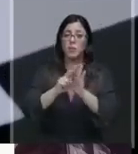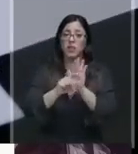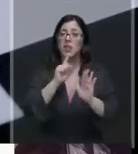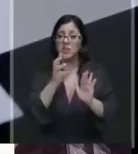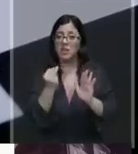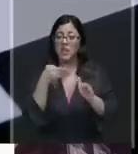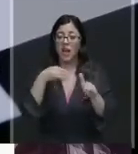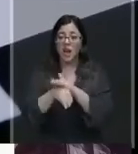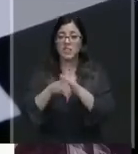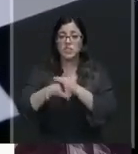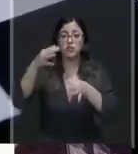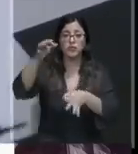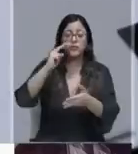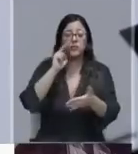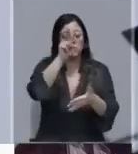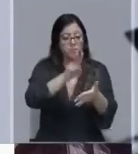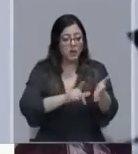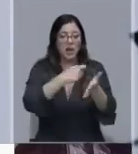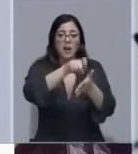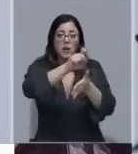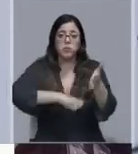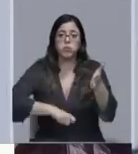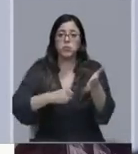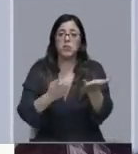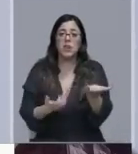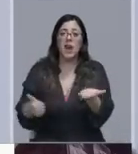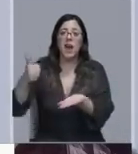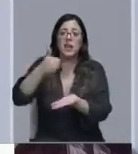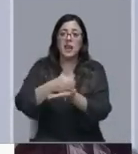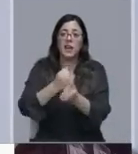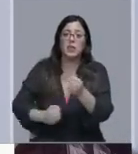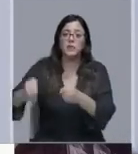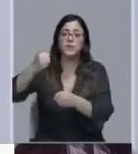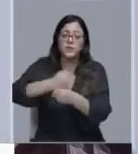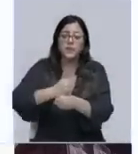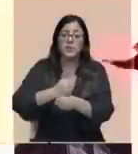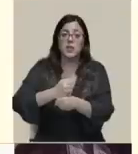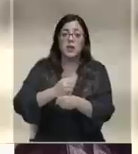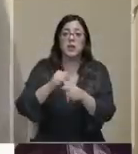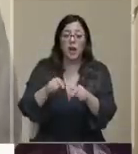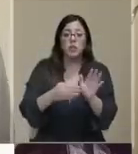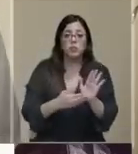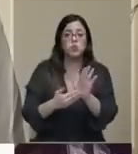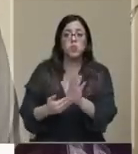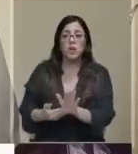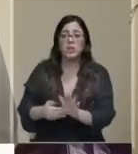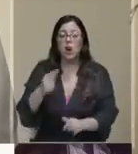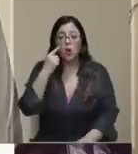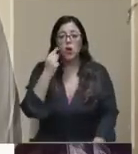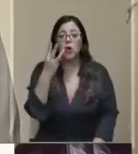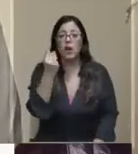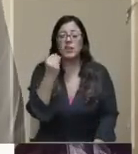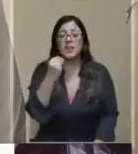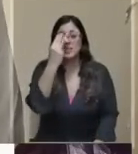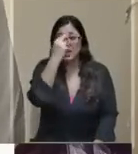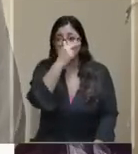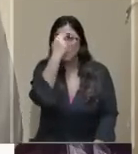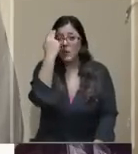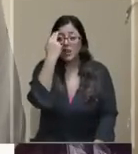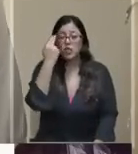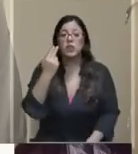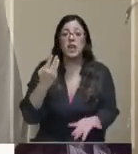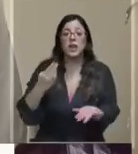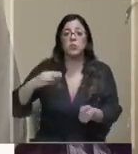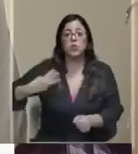tuvo acceso y en el que figura la firma del alcalde subrogante de Las Condes, daría cuenta de ello. Pero el 13 de marzo, la Municipalidad de Las Condes